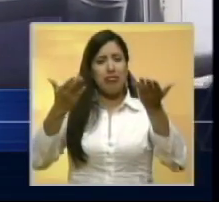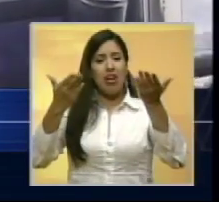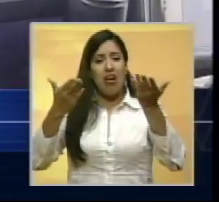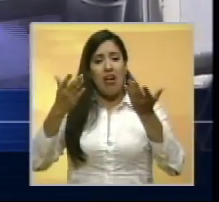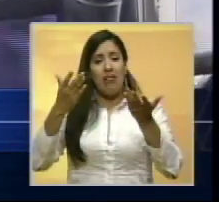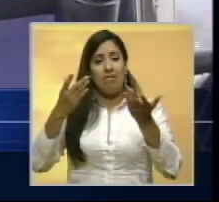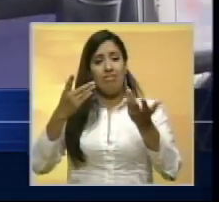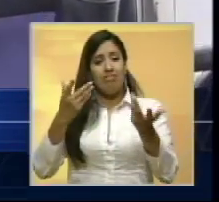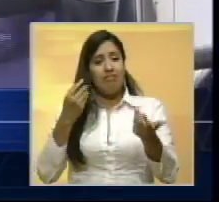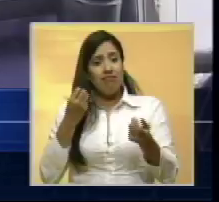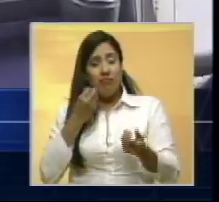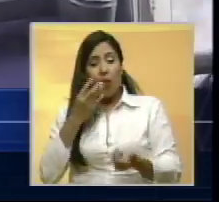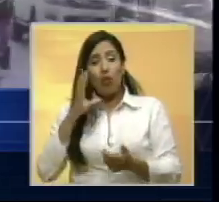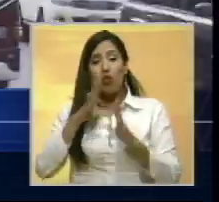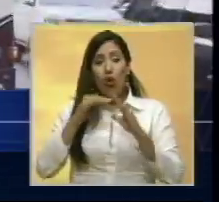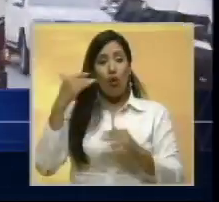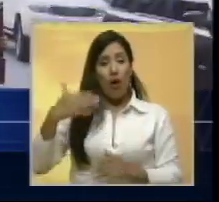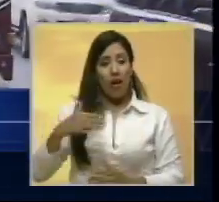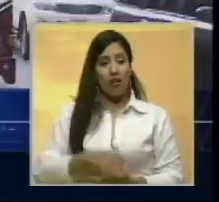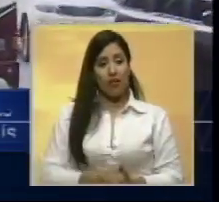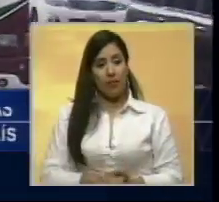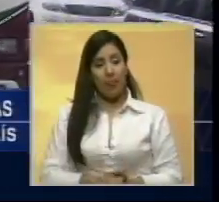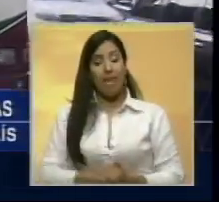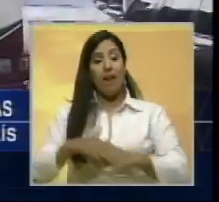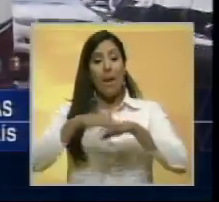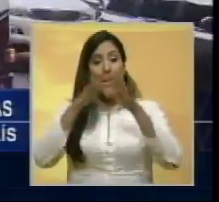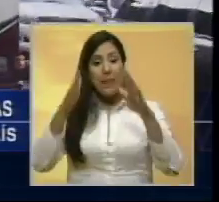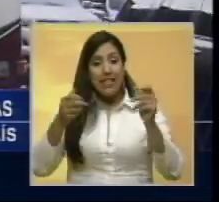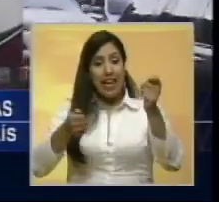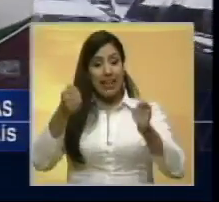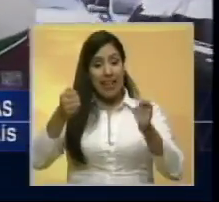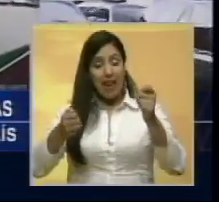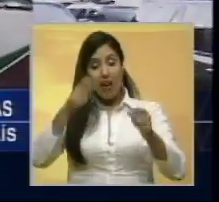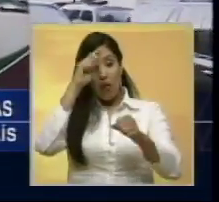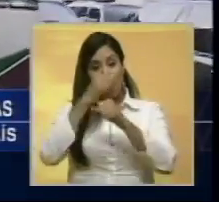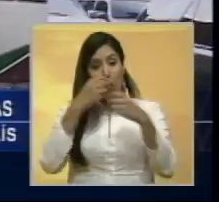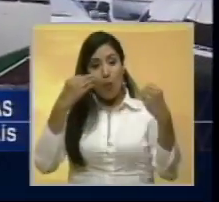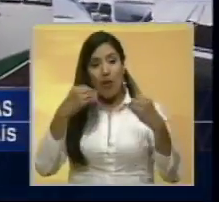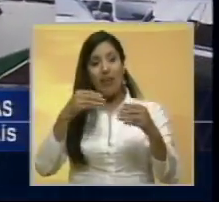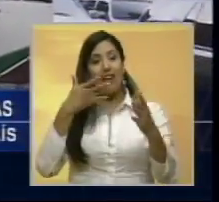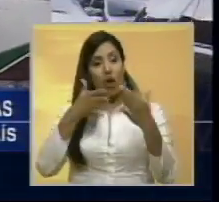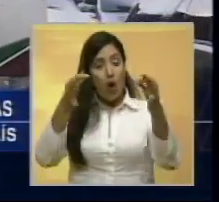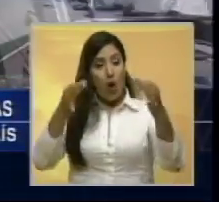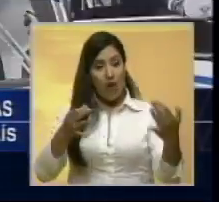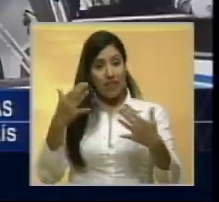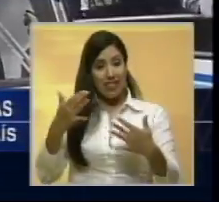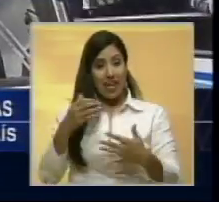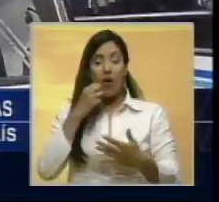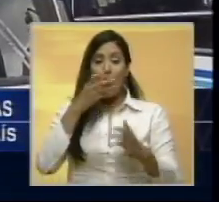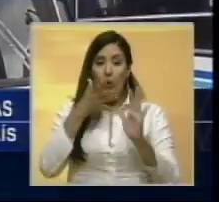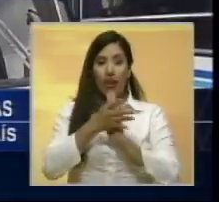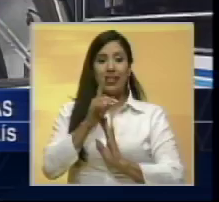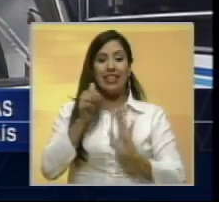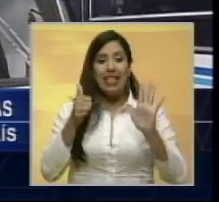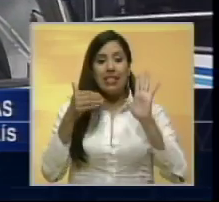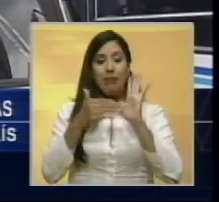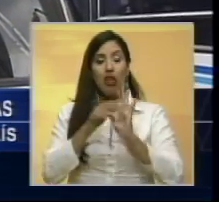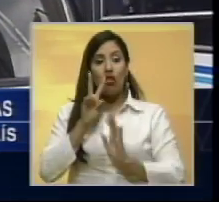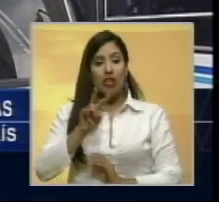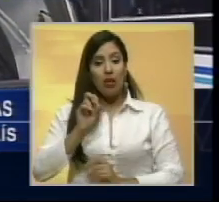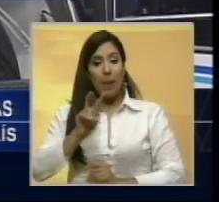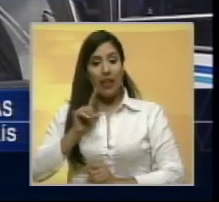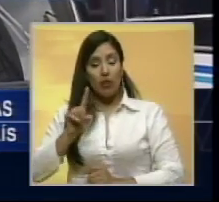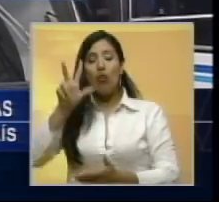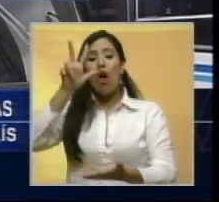día, todo es caro. El Ministerio de Transporte y Obras Públicas, a través de la Gaceta Oficial Extraordinaria número